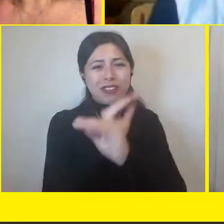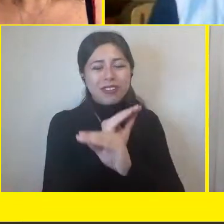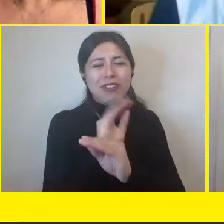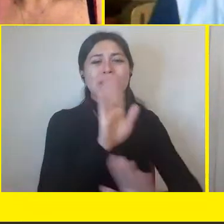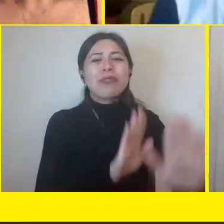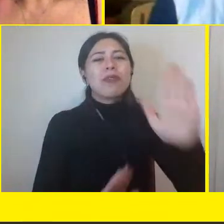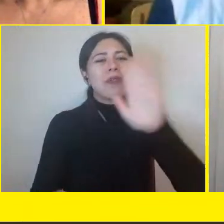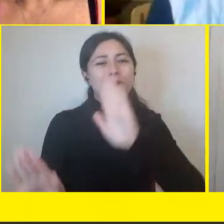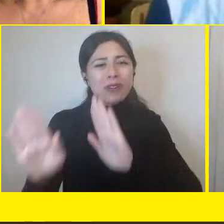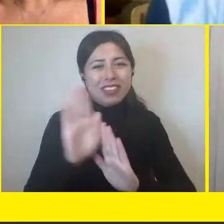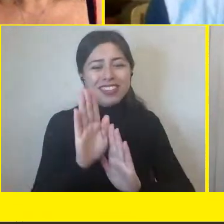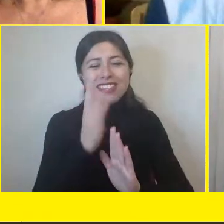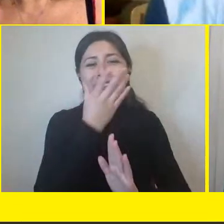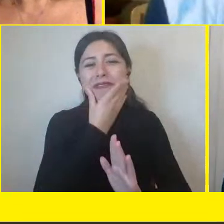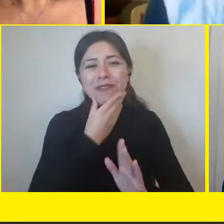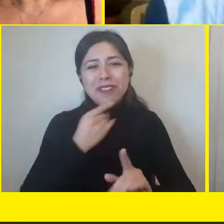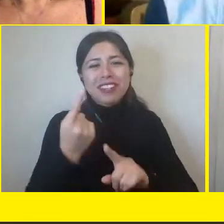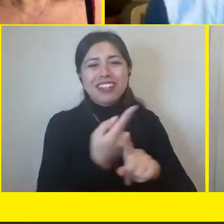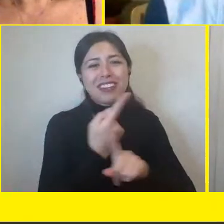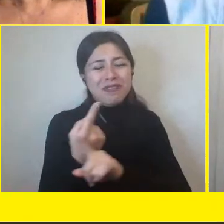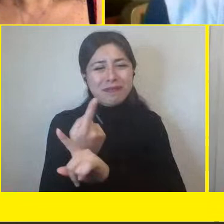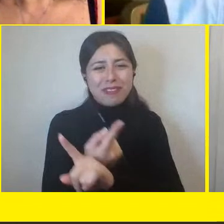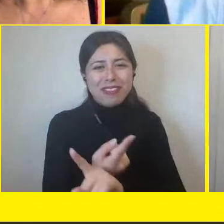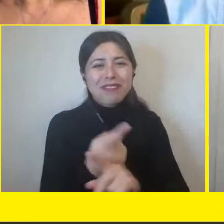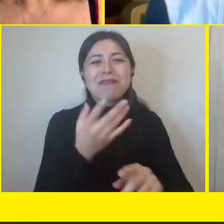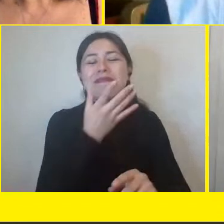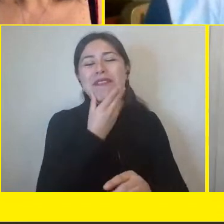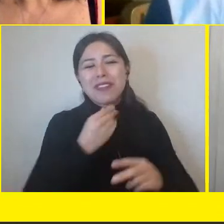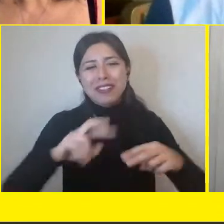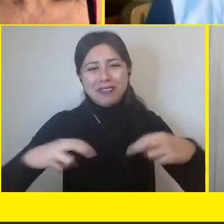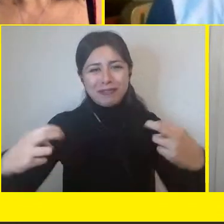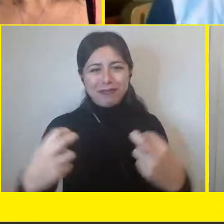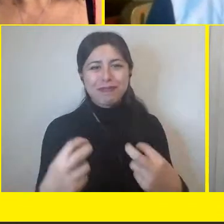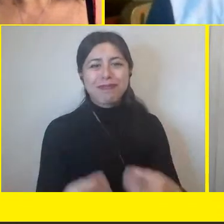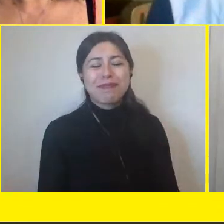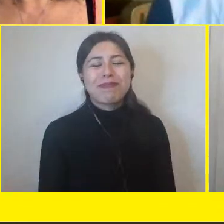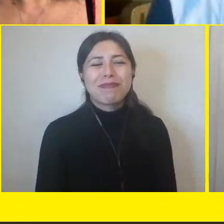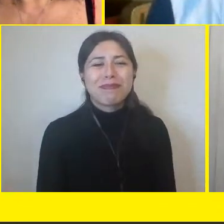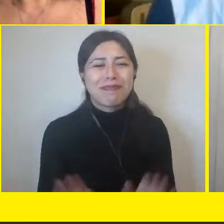Lindo panel, muy lindas conversaciones. Gracias. Chao, buenas noches.